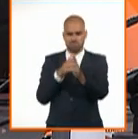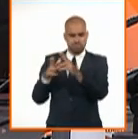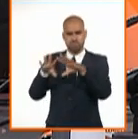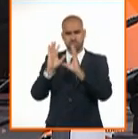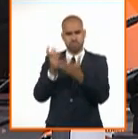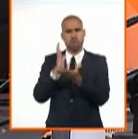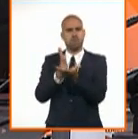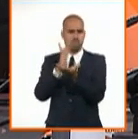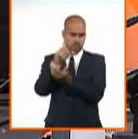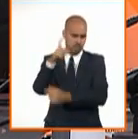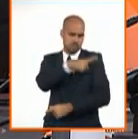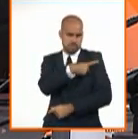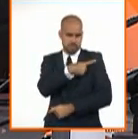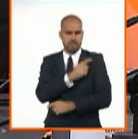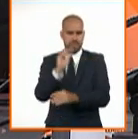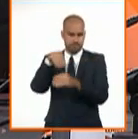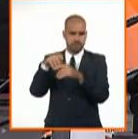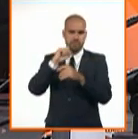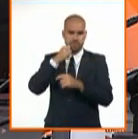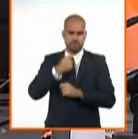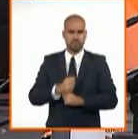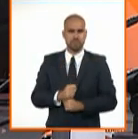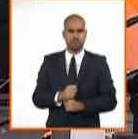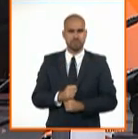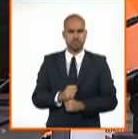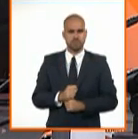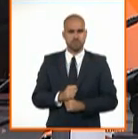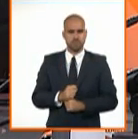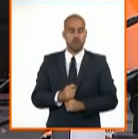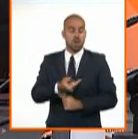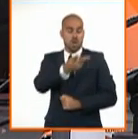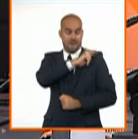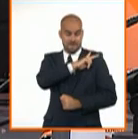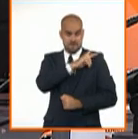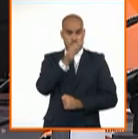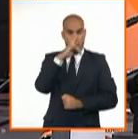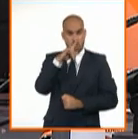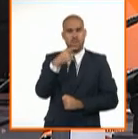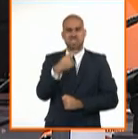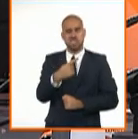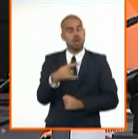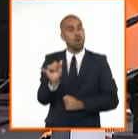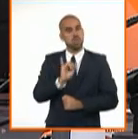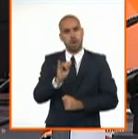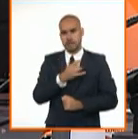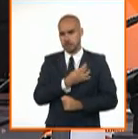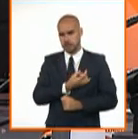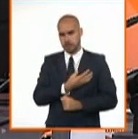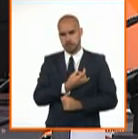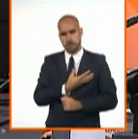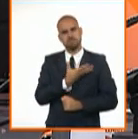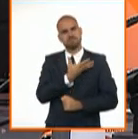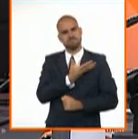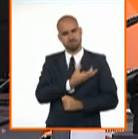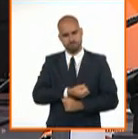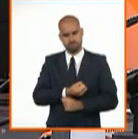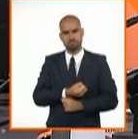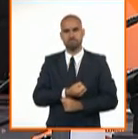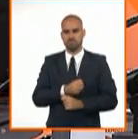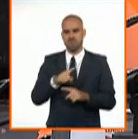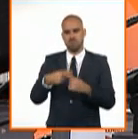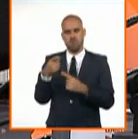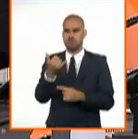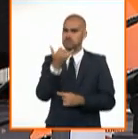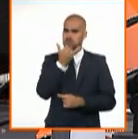de texas el secretario general de naciones unidas antonio guterres dijo sentirse profundamente conmocionado y entristecido por el atroz tiroteo masivo